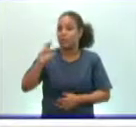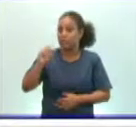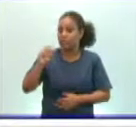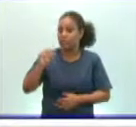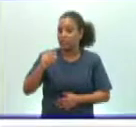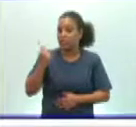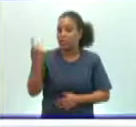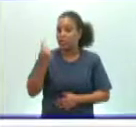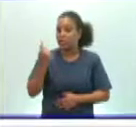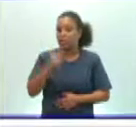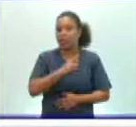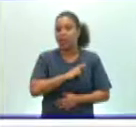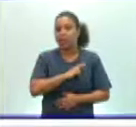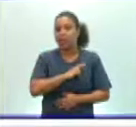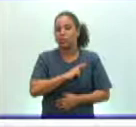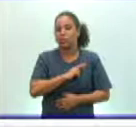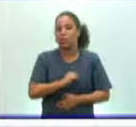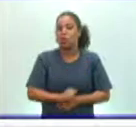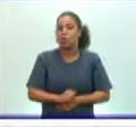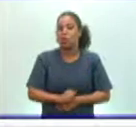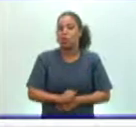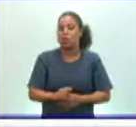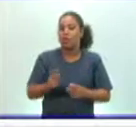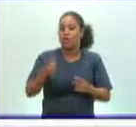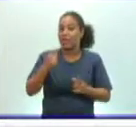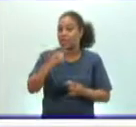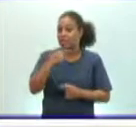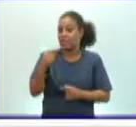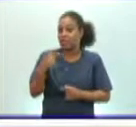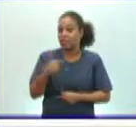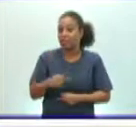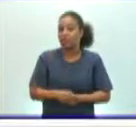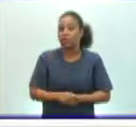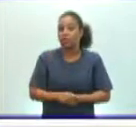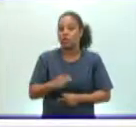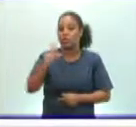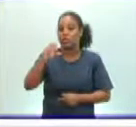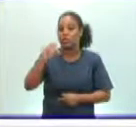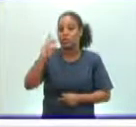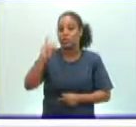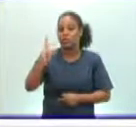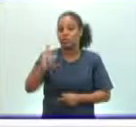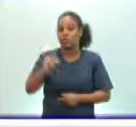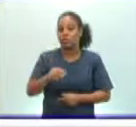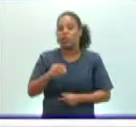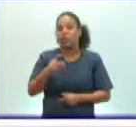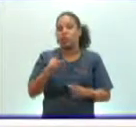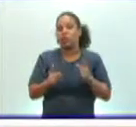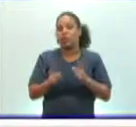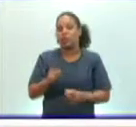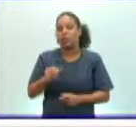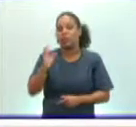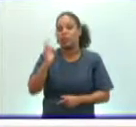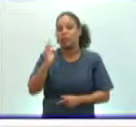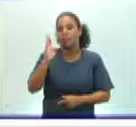primera razón. El segmento CB con el segmento FB. ¿Quién es el